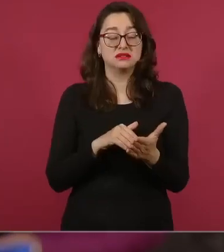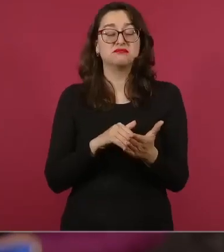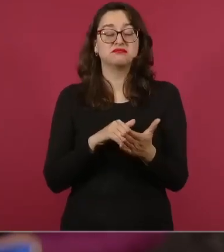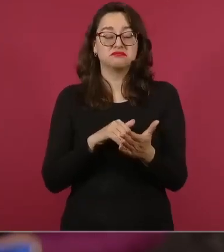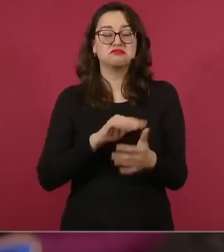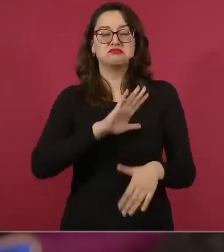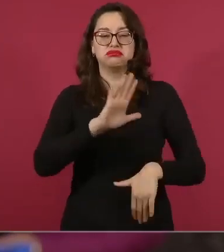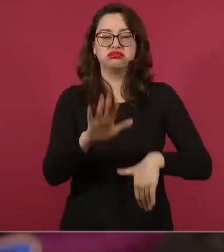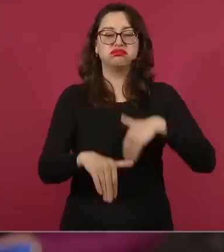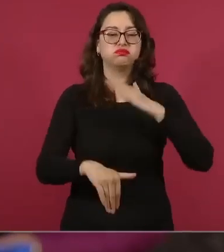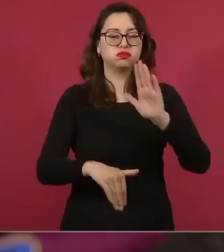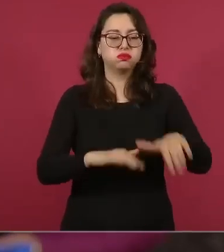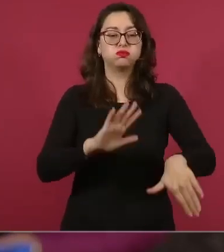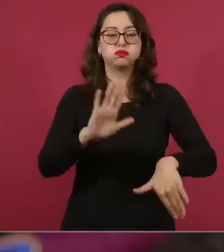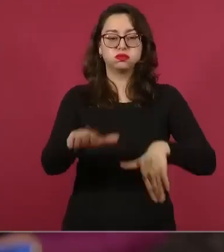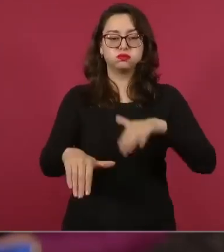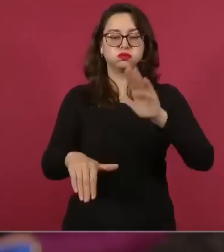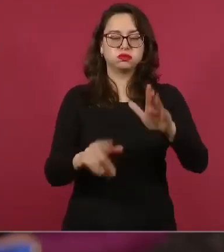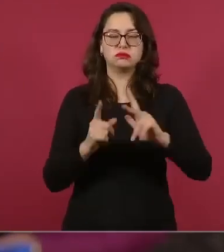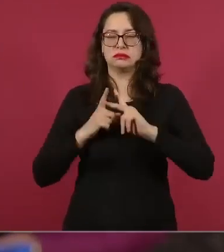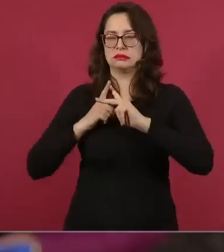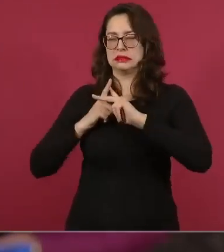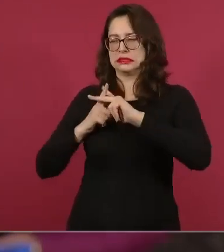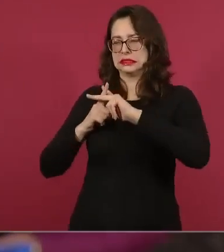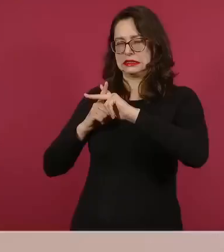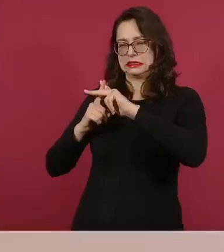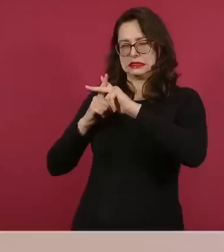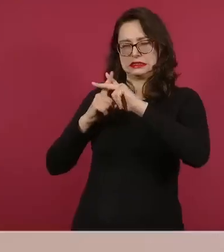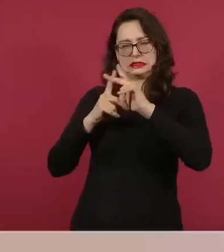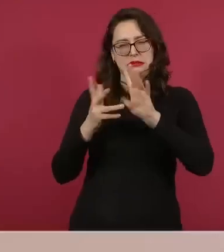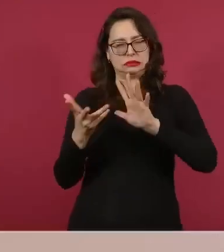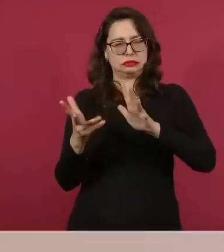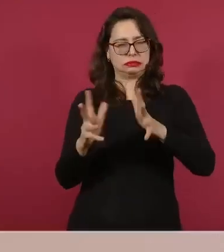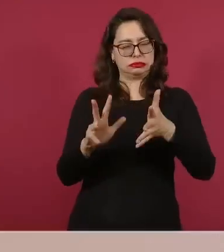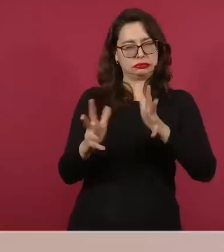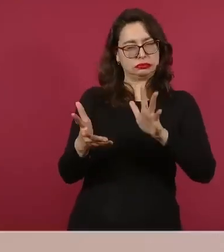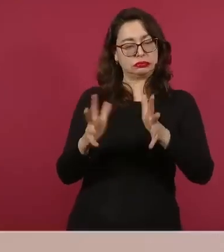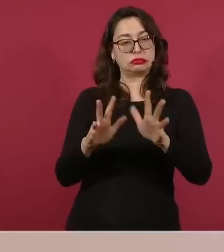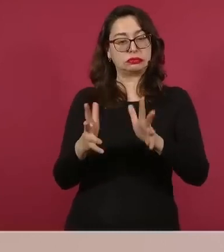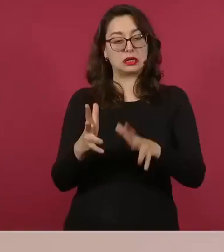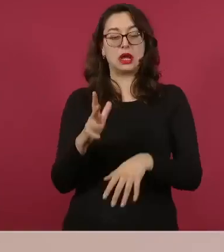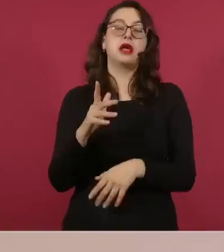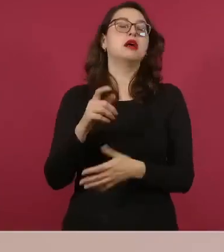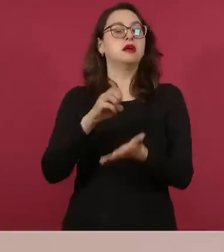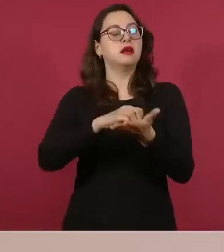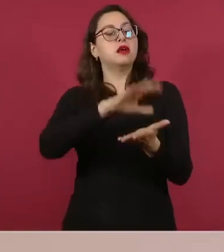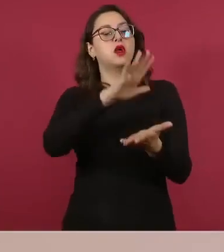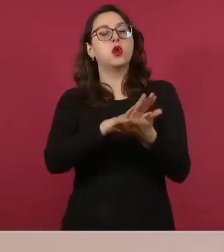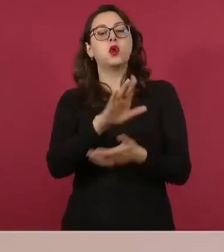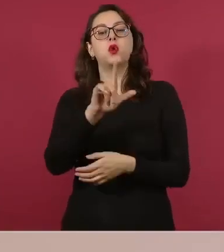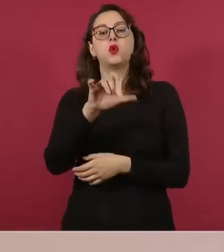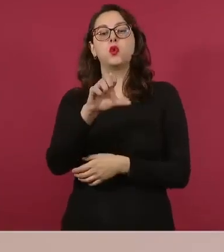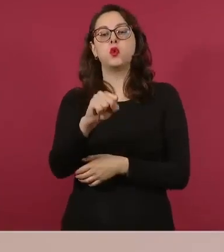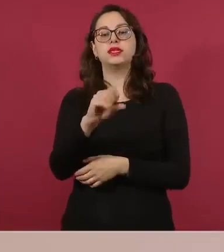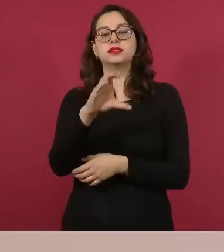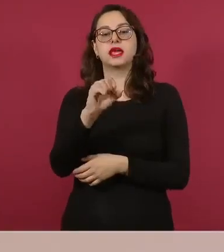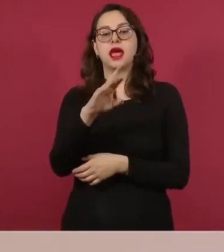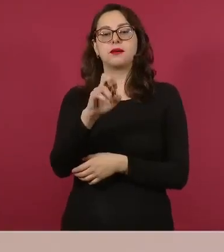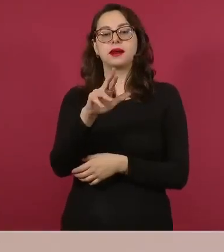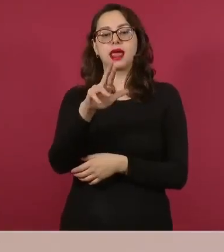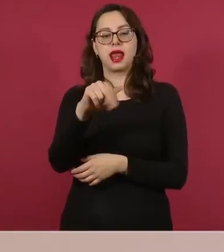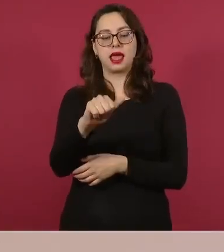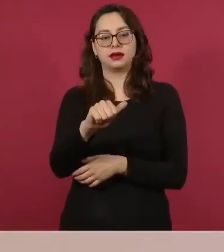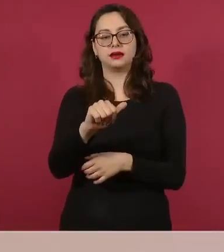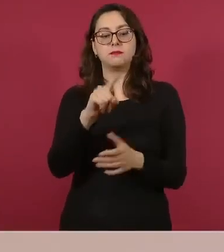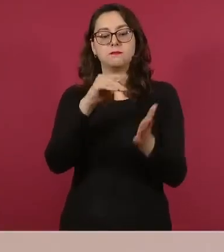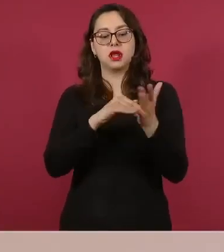revolución, según estimó Luis Cabrera en septiembre de 1912, pero